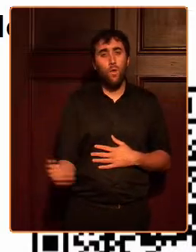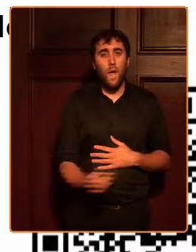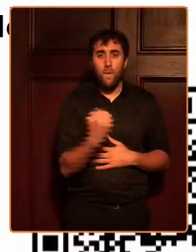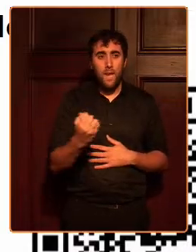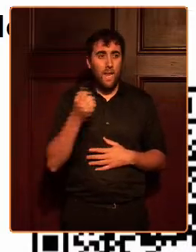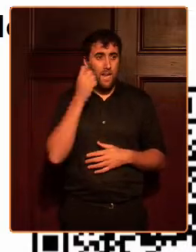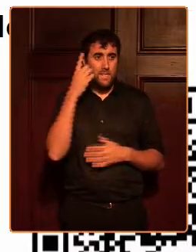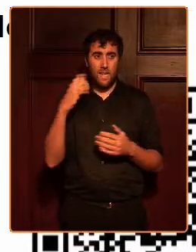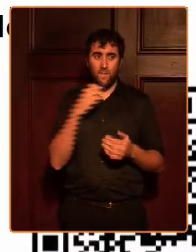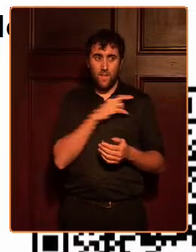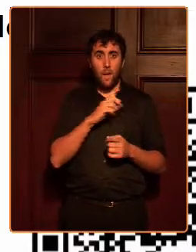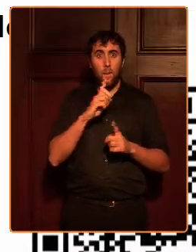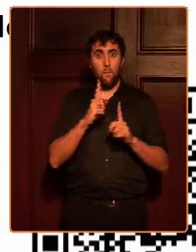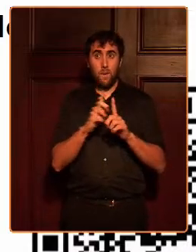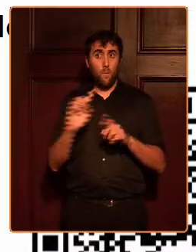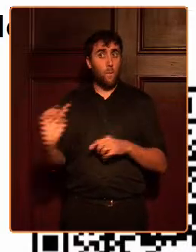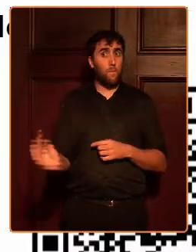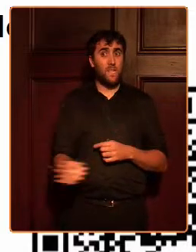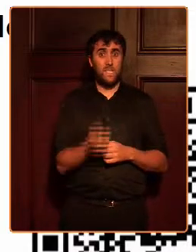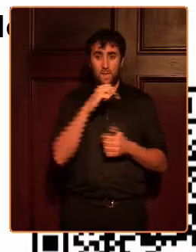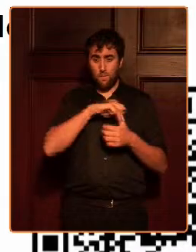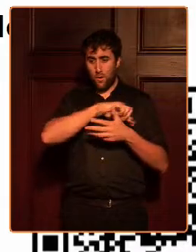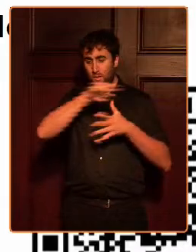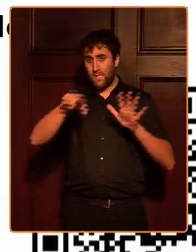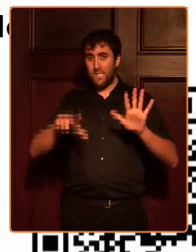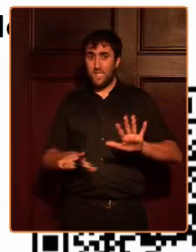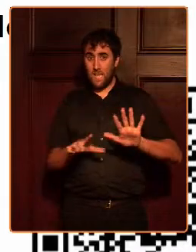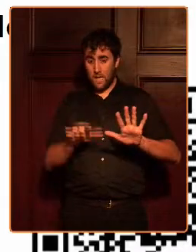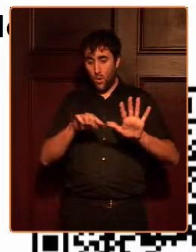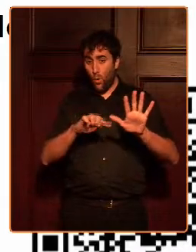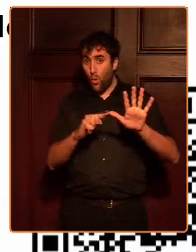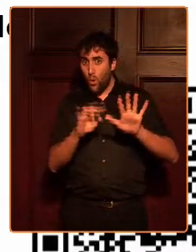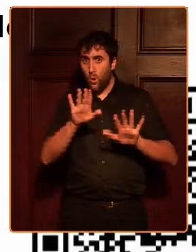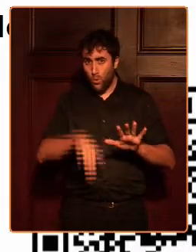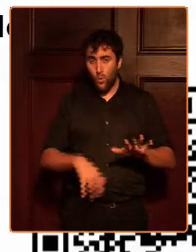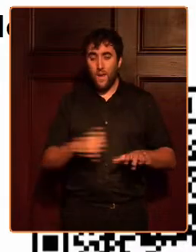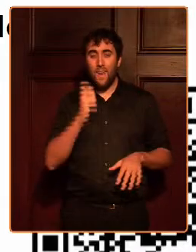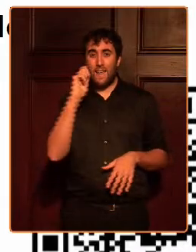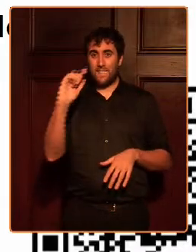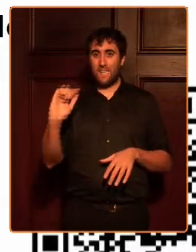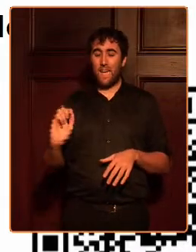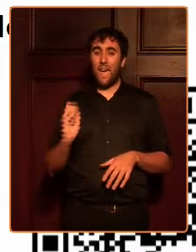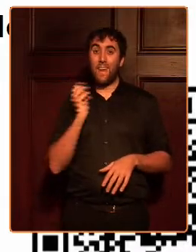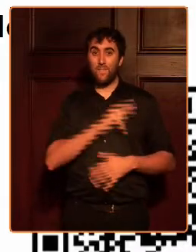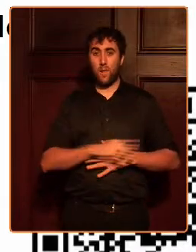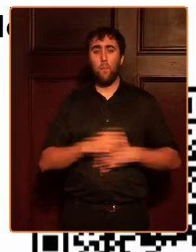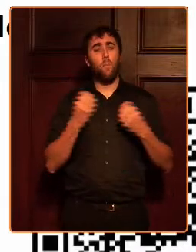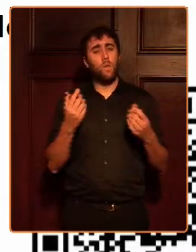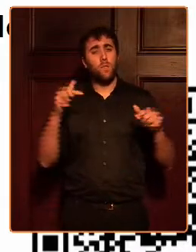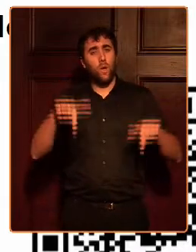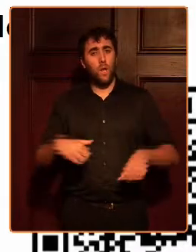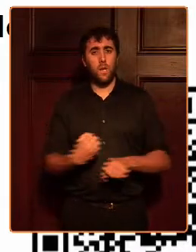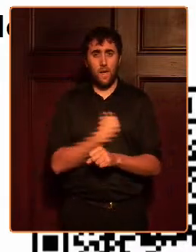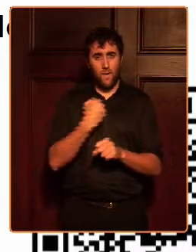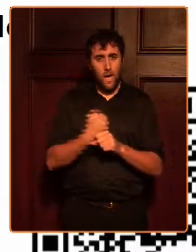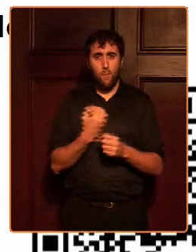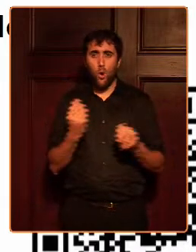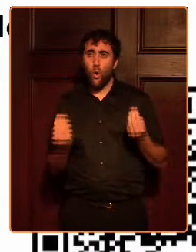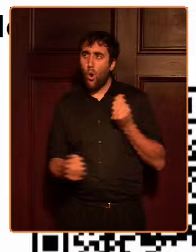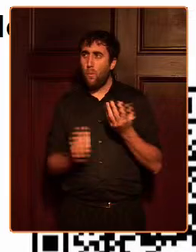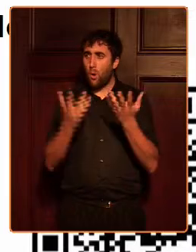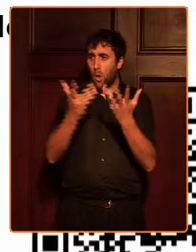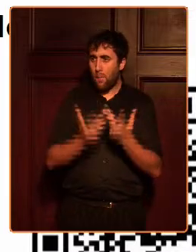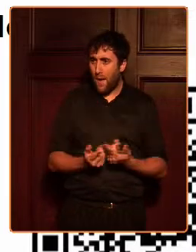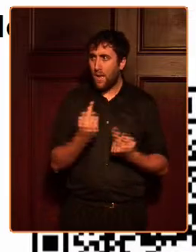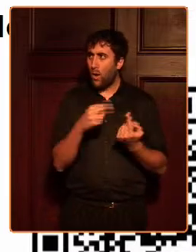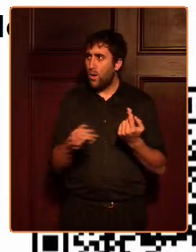uno de los 7 principios fundamentales de nuestro manifiesto de inteligencia artificial. Por eso es que trabajamos mucho sobre alfabetización, sobre